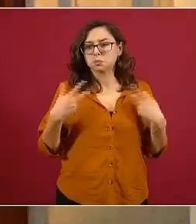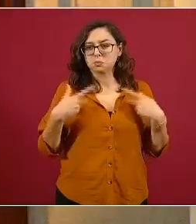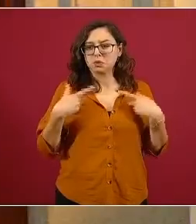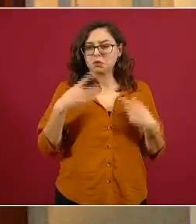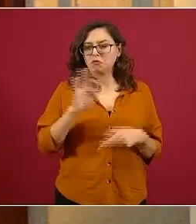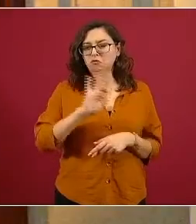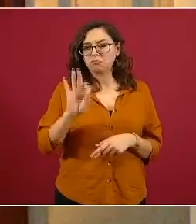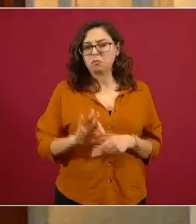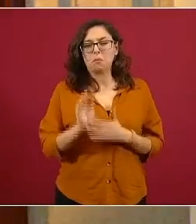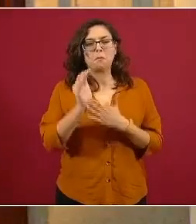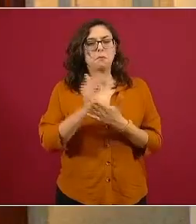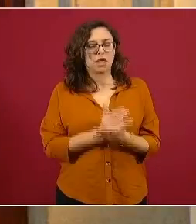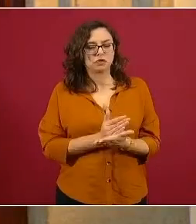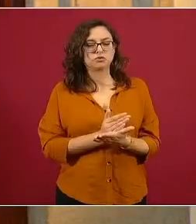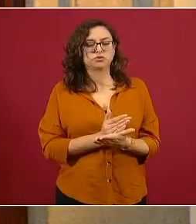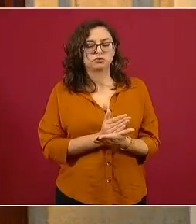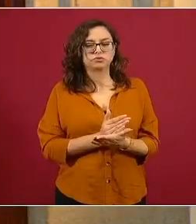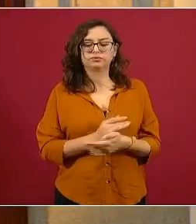del Buen Fin,